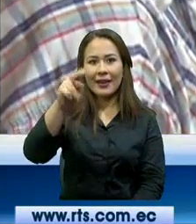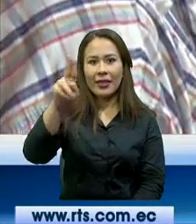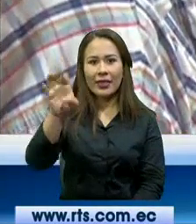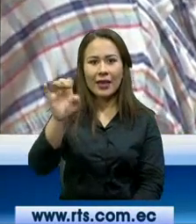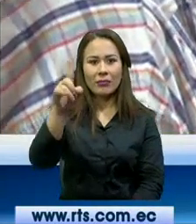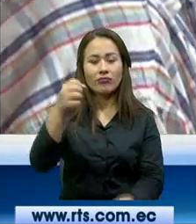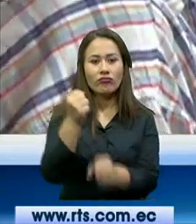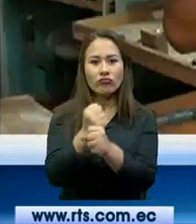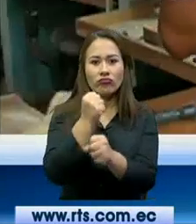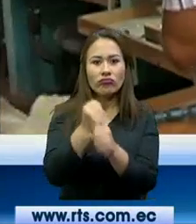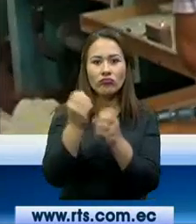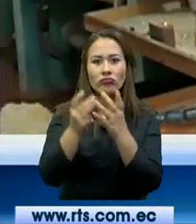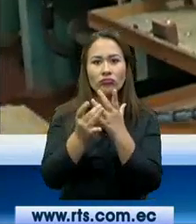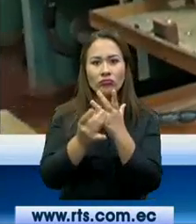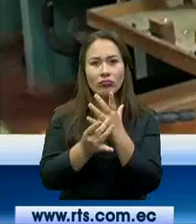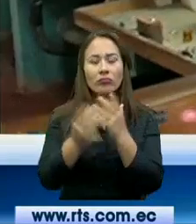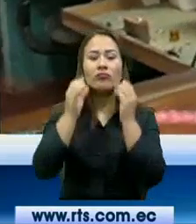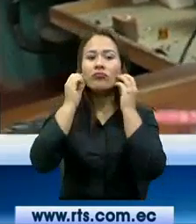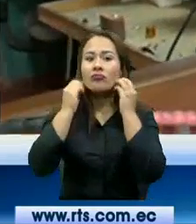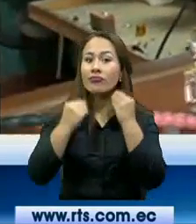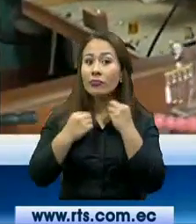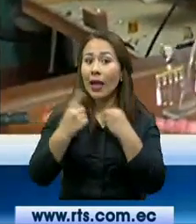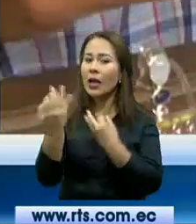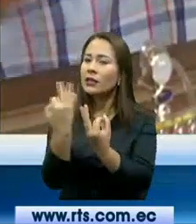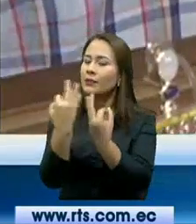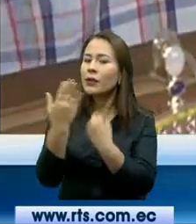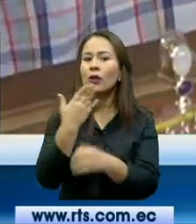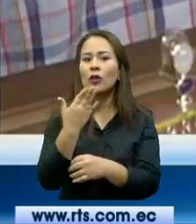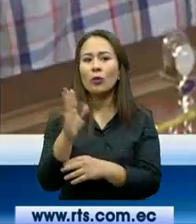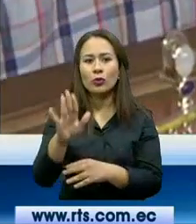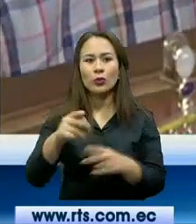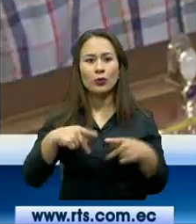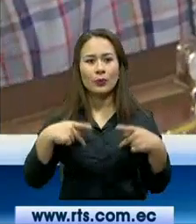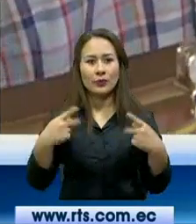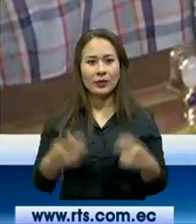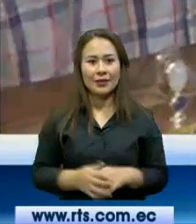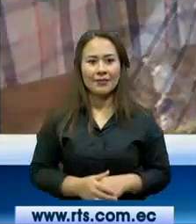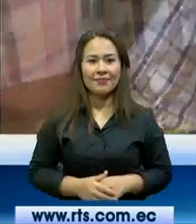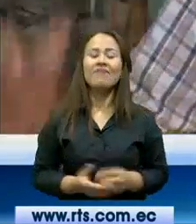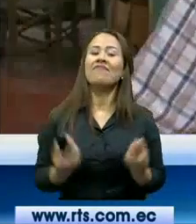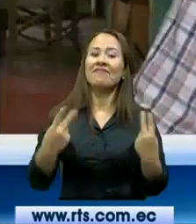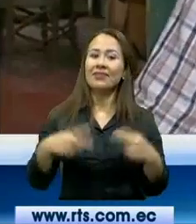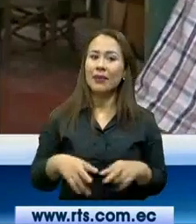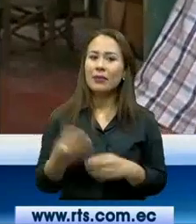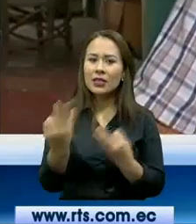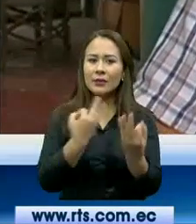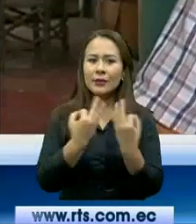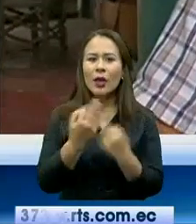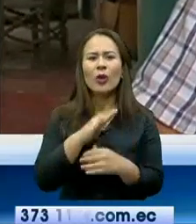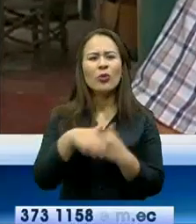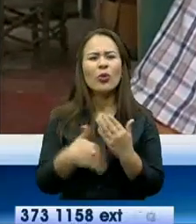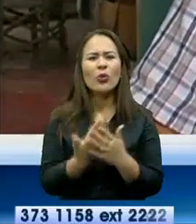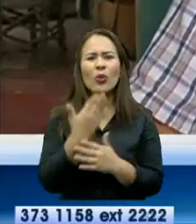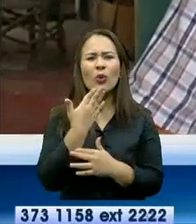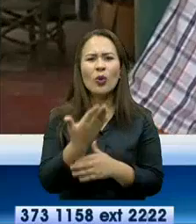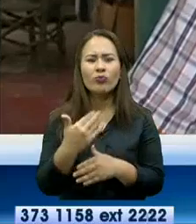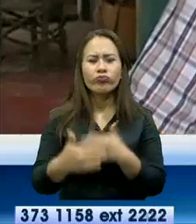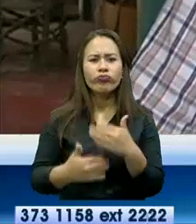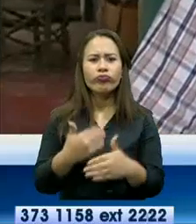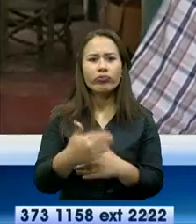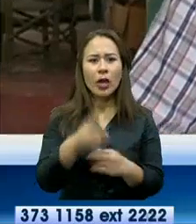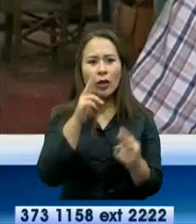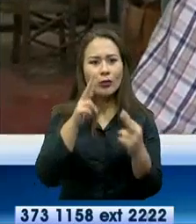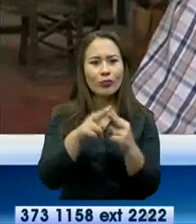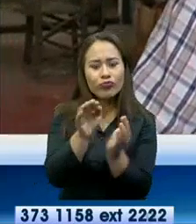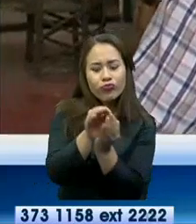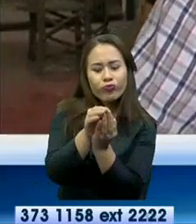de la orfebrería, nos contó brevemente sus vivencias y, por supuesto, todo sobre el proceso con el ya